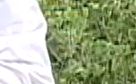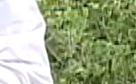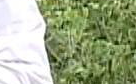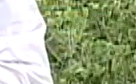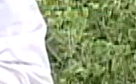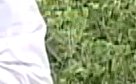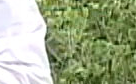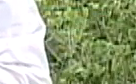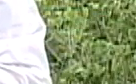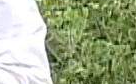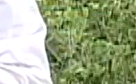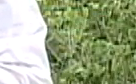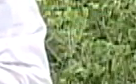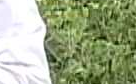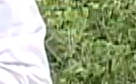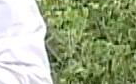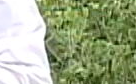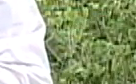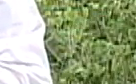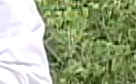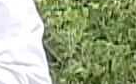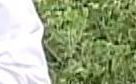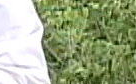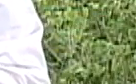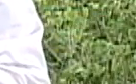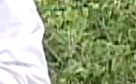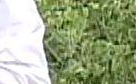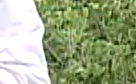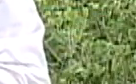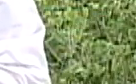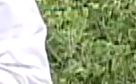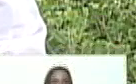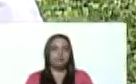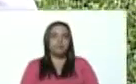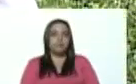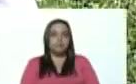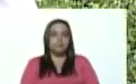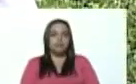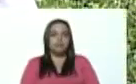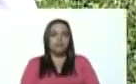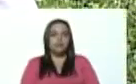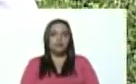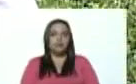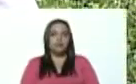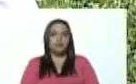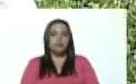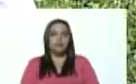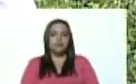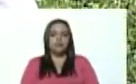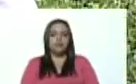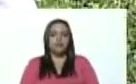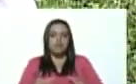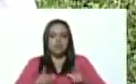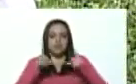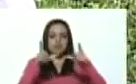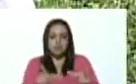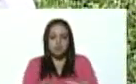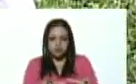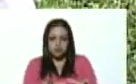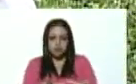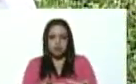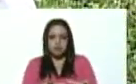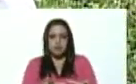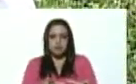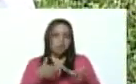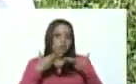espacios. Hombres y mujeres van a tener a partir de ahora, mi comandante en jefe, la preparación y también la certificación en el territorio para poner